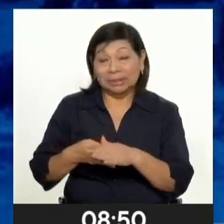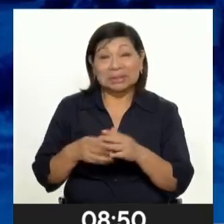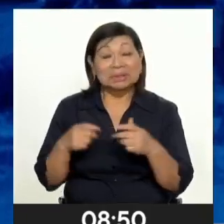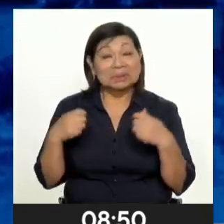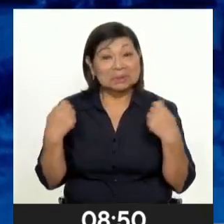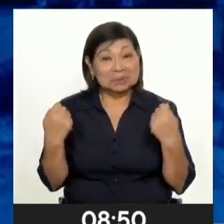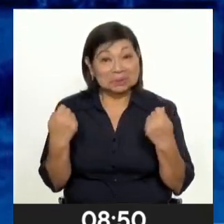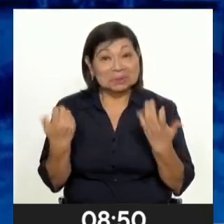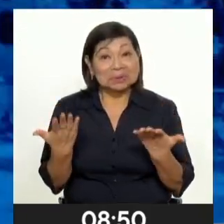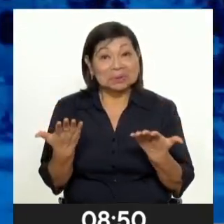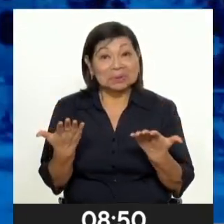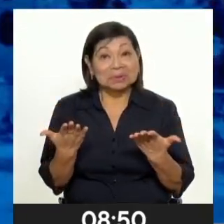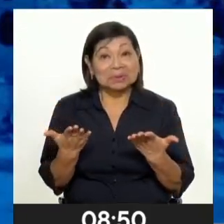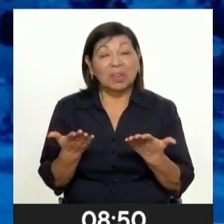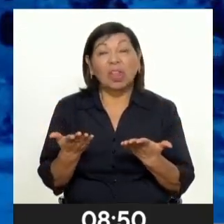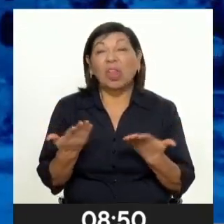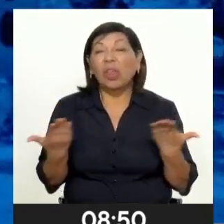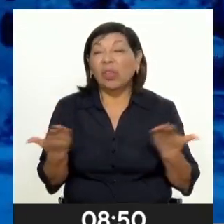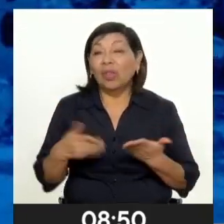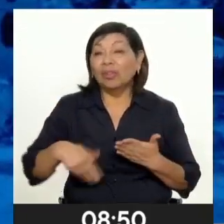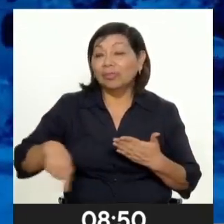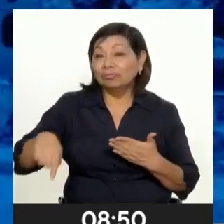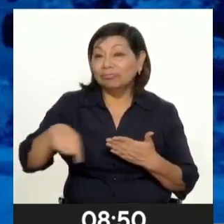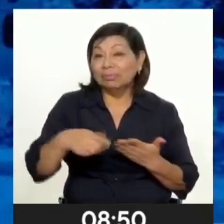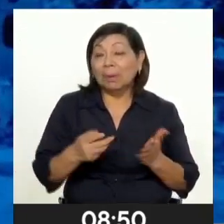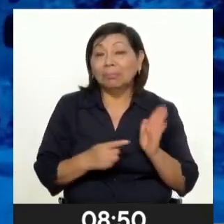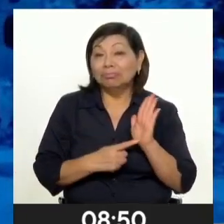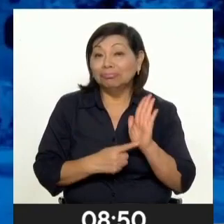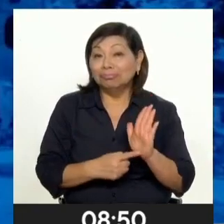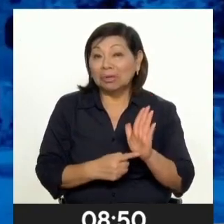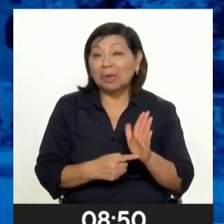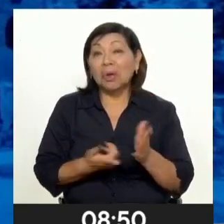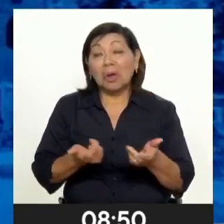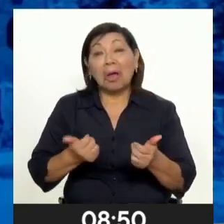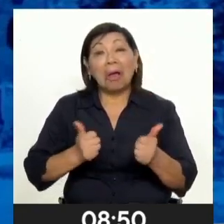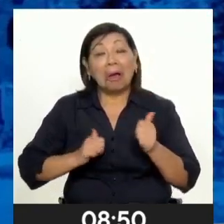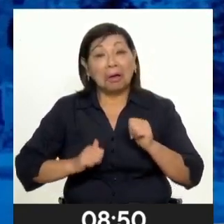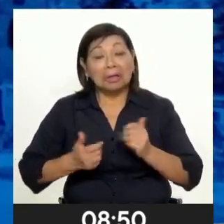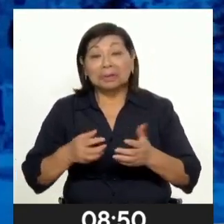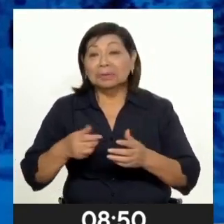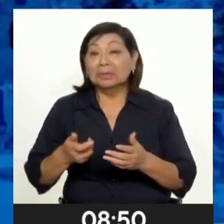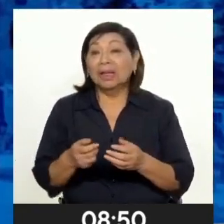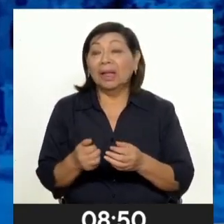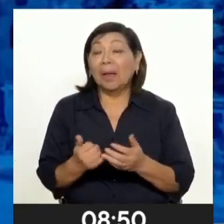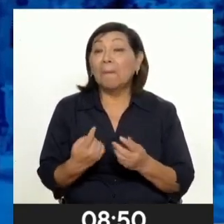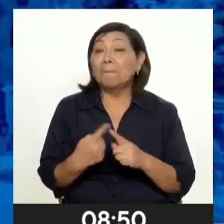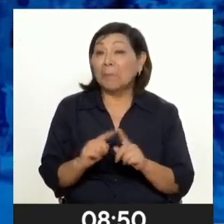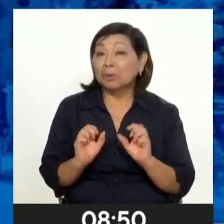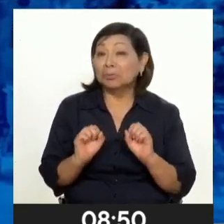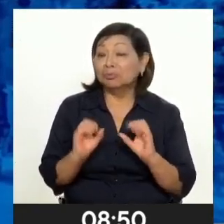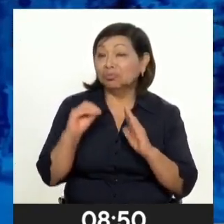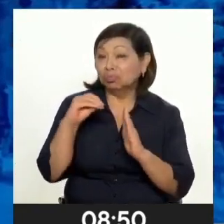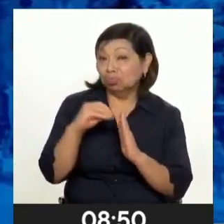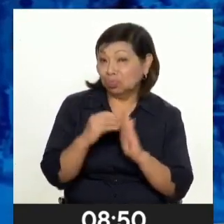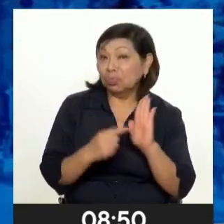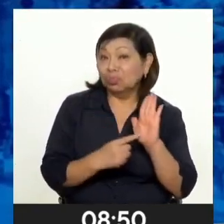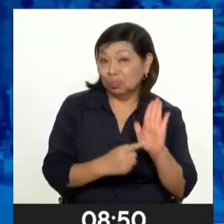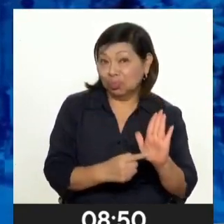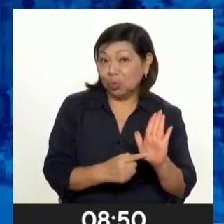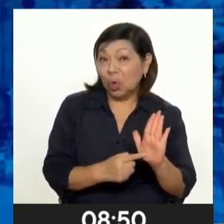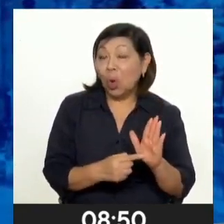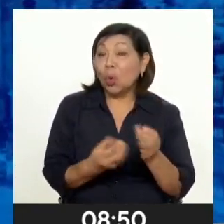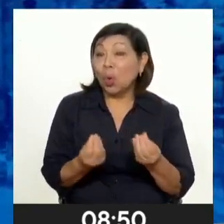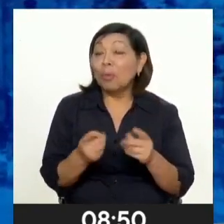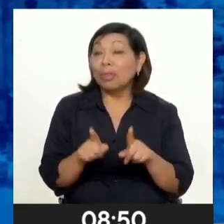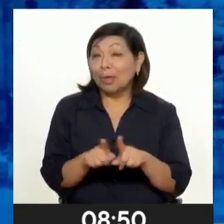festividades que vive la ciudad imperial mediante una presentación actoral de una ceremonia inca, ponen en evidencia su talento